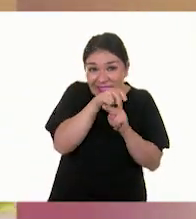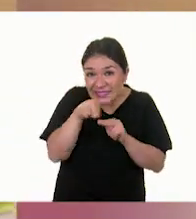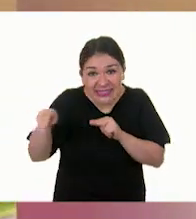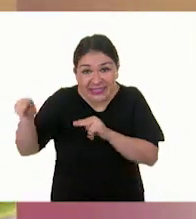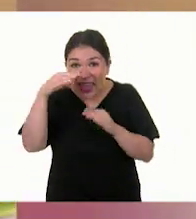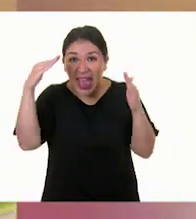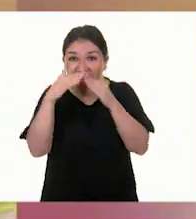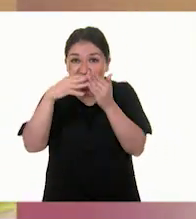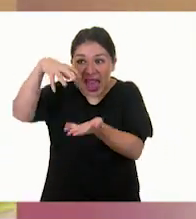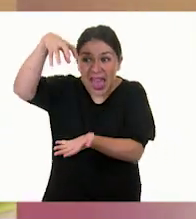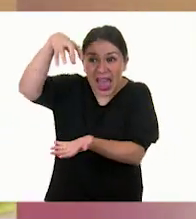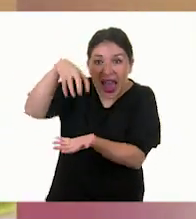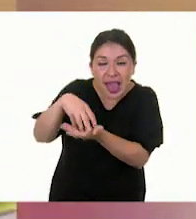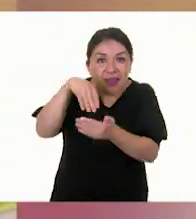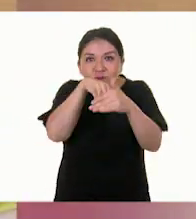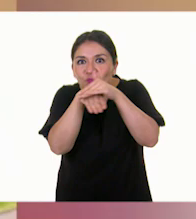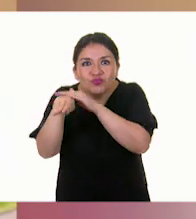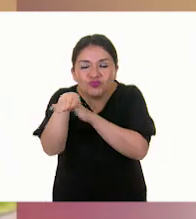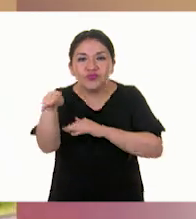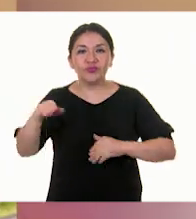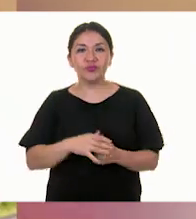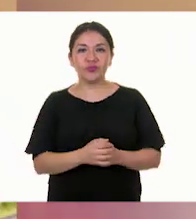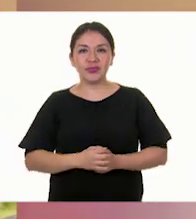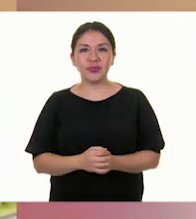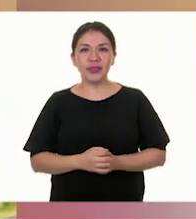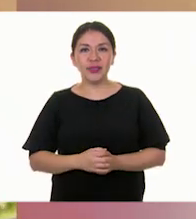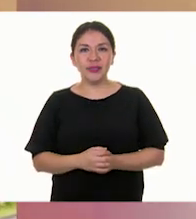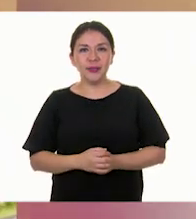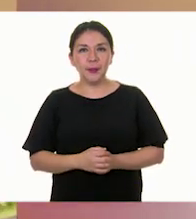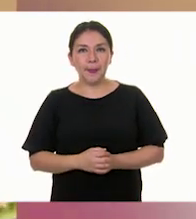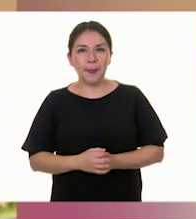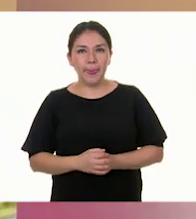Oro a su casa.